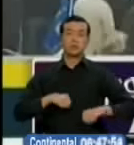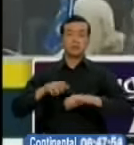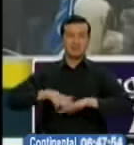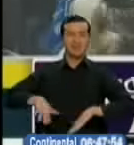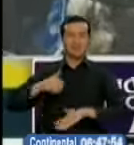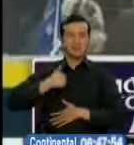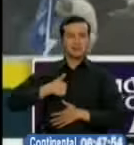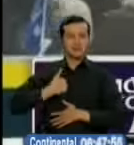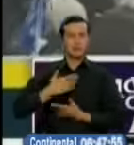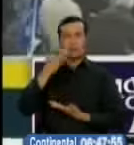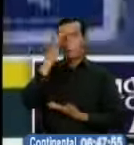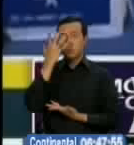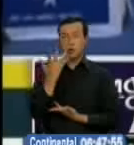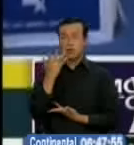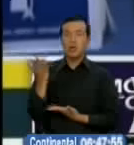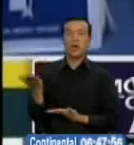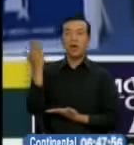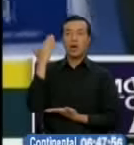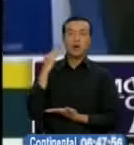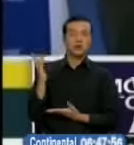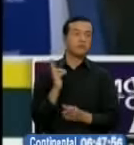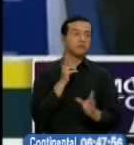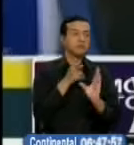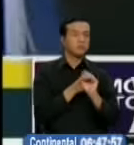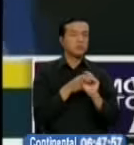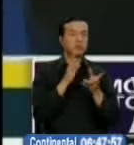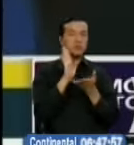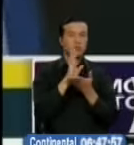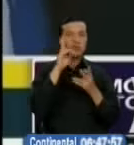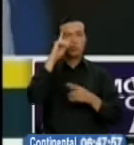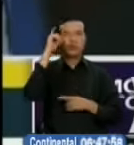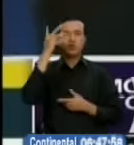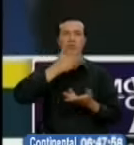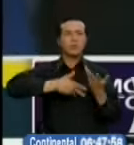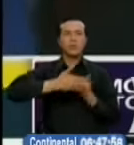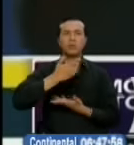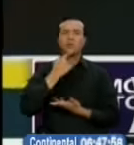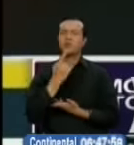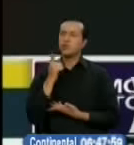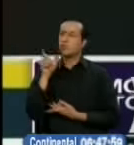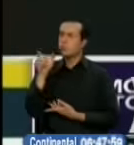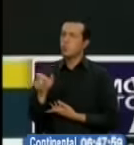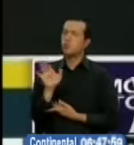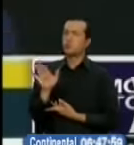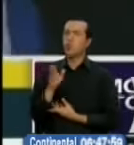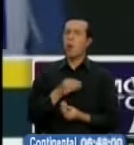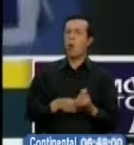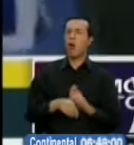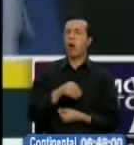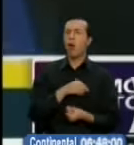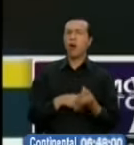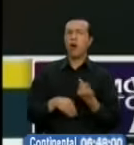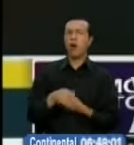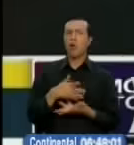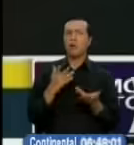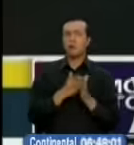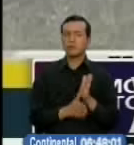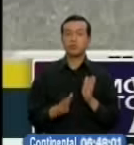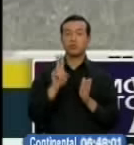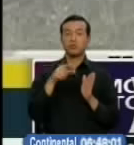Bonafini, al no haberse presentado a declarar en el caso del programa Sueños Compartidos, en el que fue acusada por supuesto desvío de fondos en el